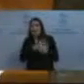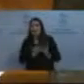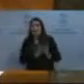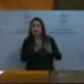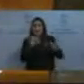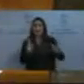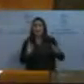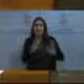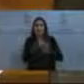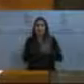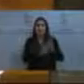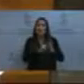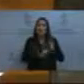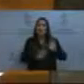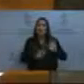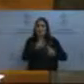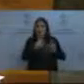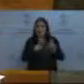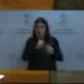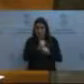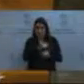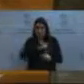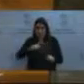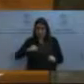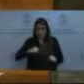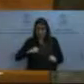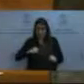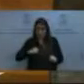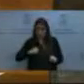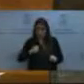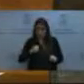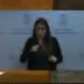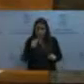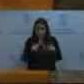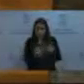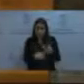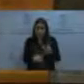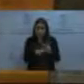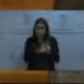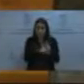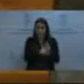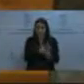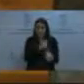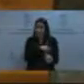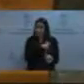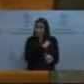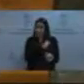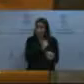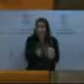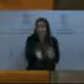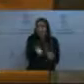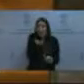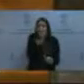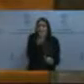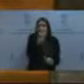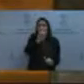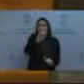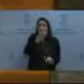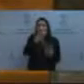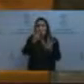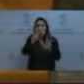Especial de Trabajadores Autónomos, ha aumentado su número de afiliados en España en un 0,8%,